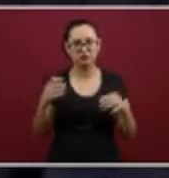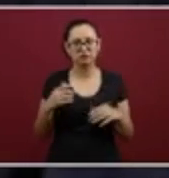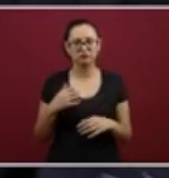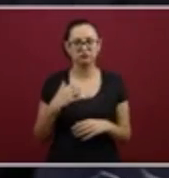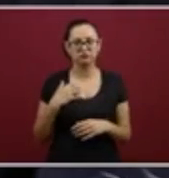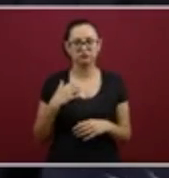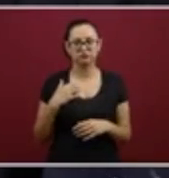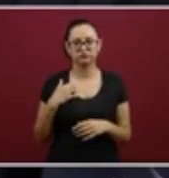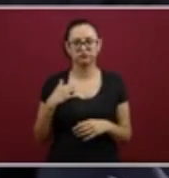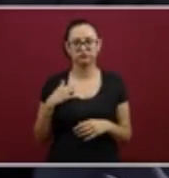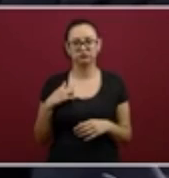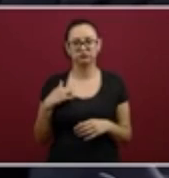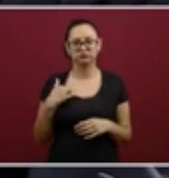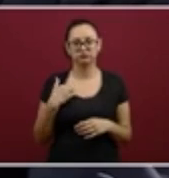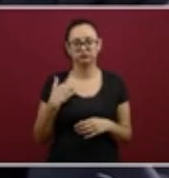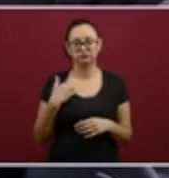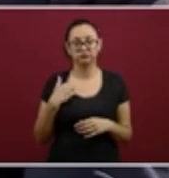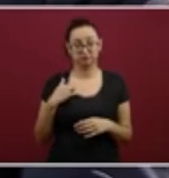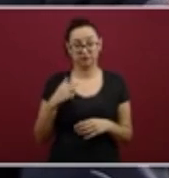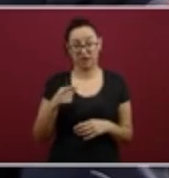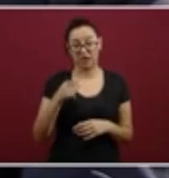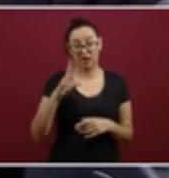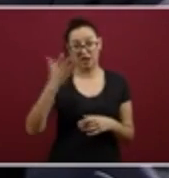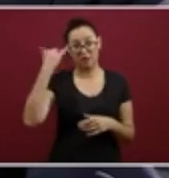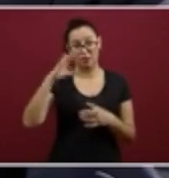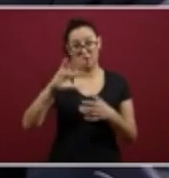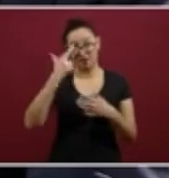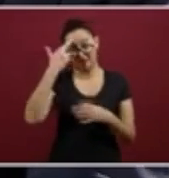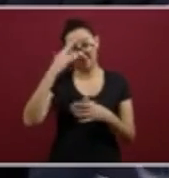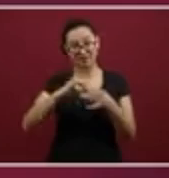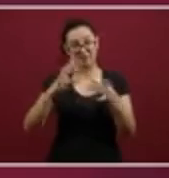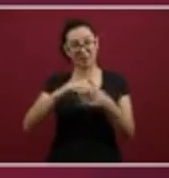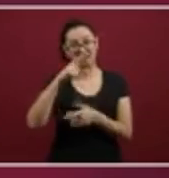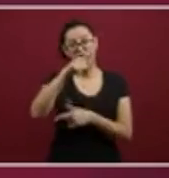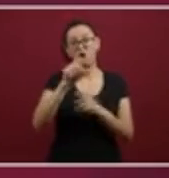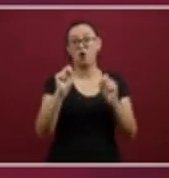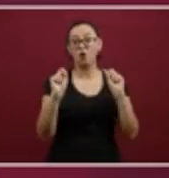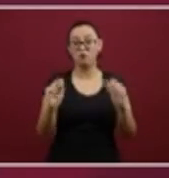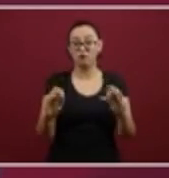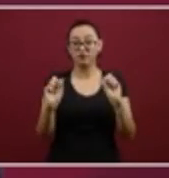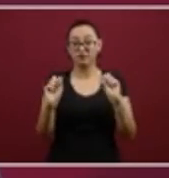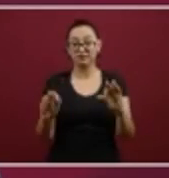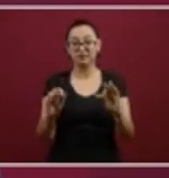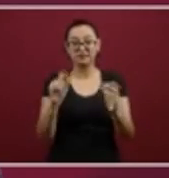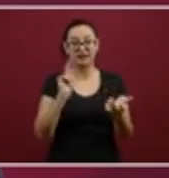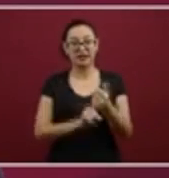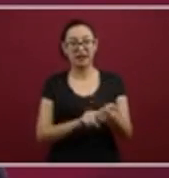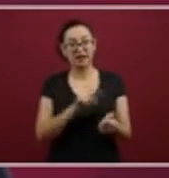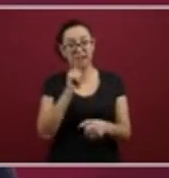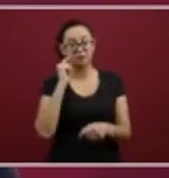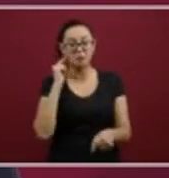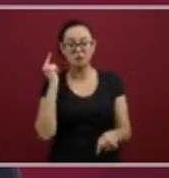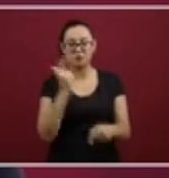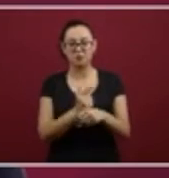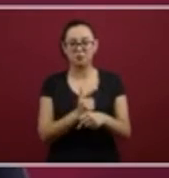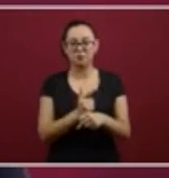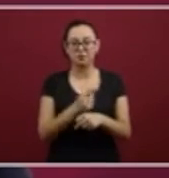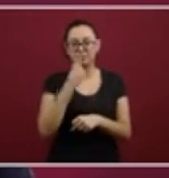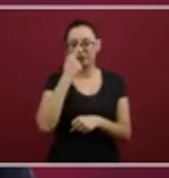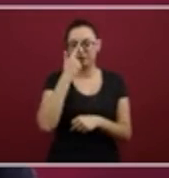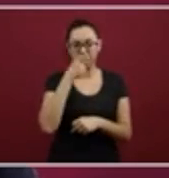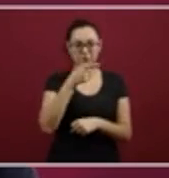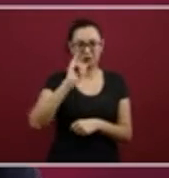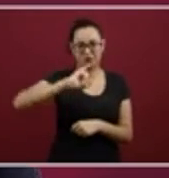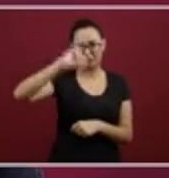No les hablaba yo de que se encontró en una oficina que un jefe de